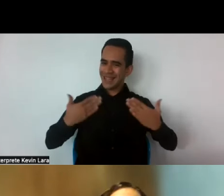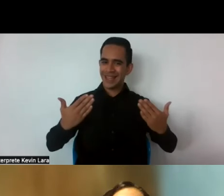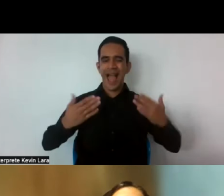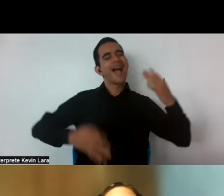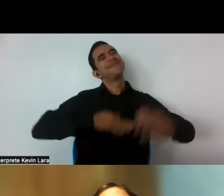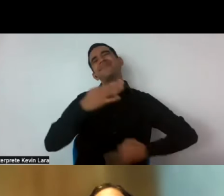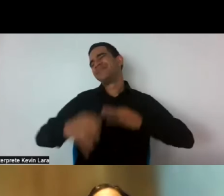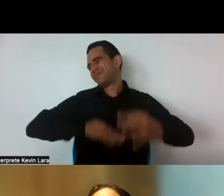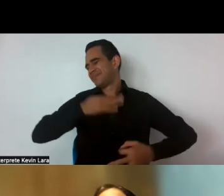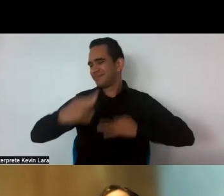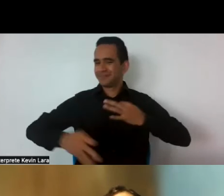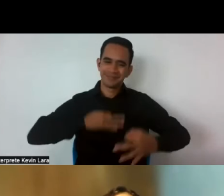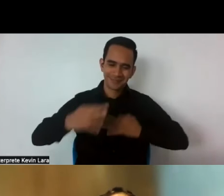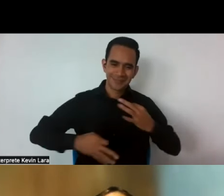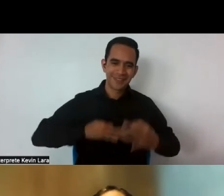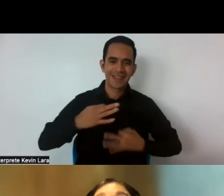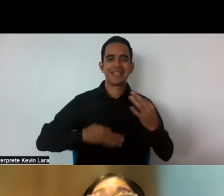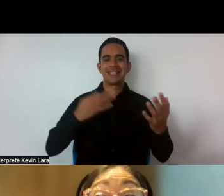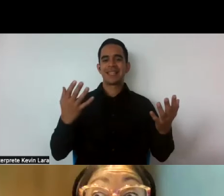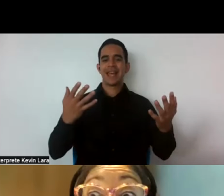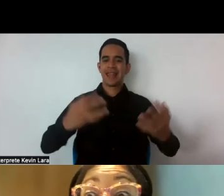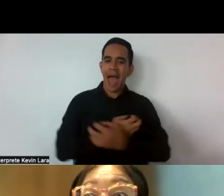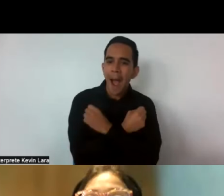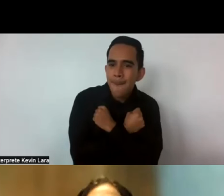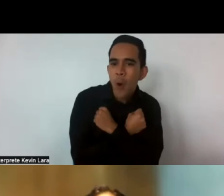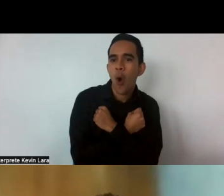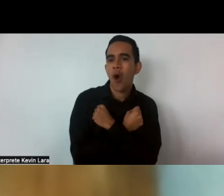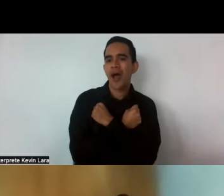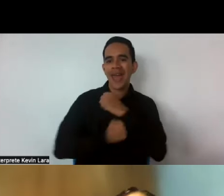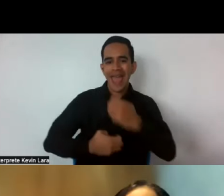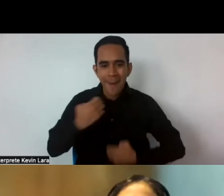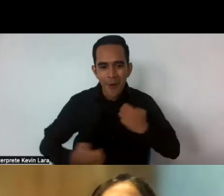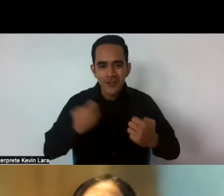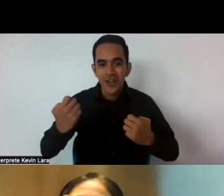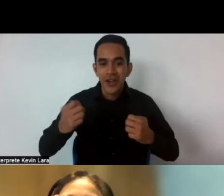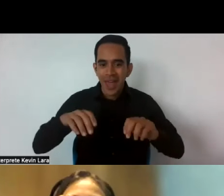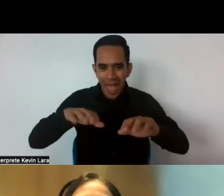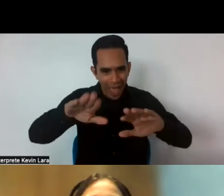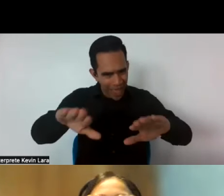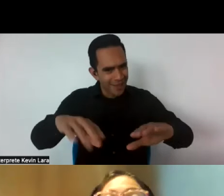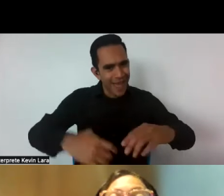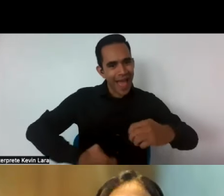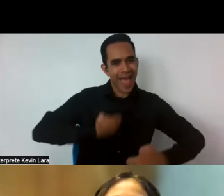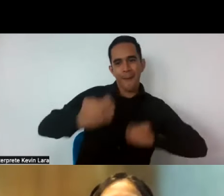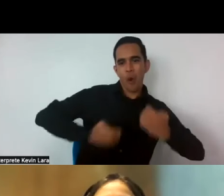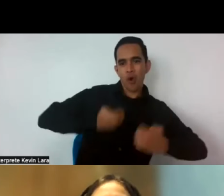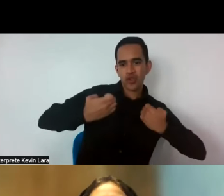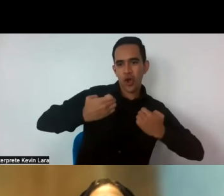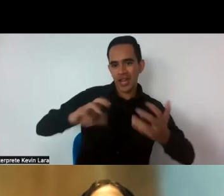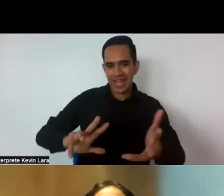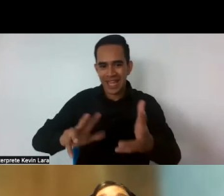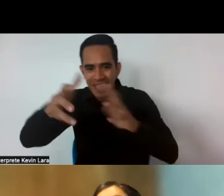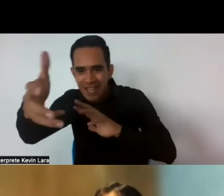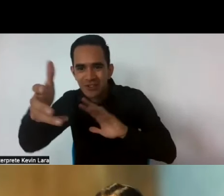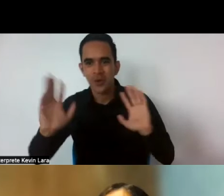muy bien. Amor, emoción, desorden. Qué interesante está esta respuesta. Muy bien.